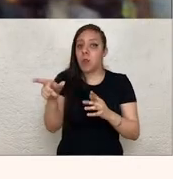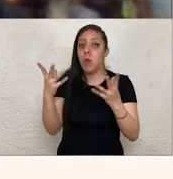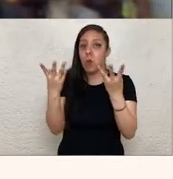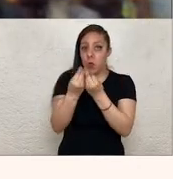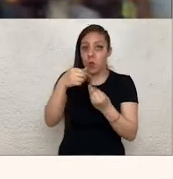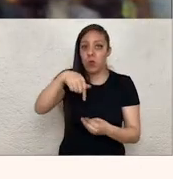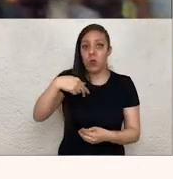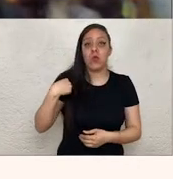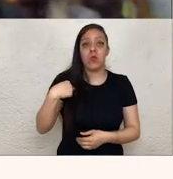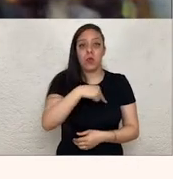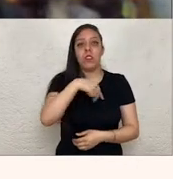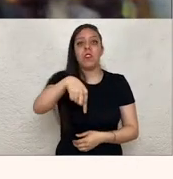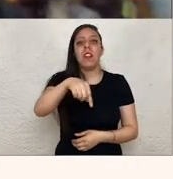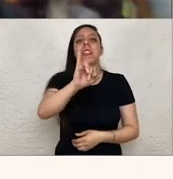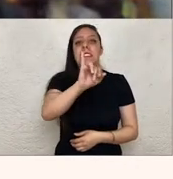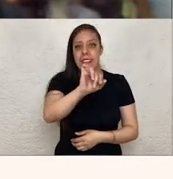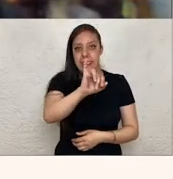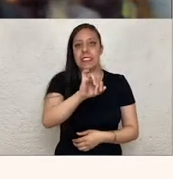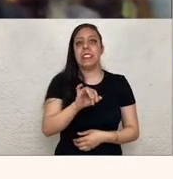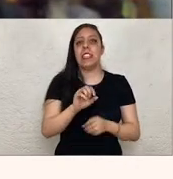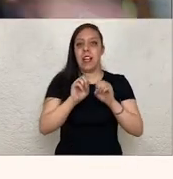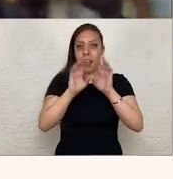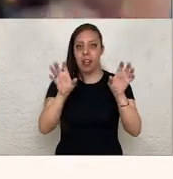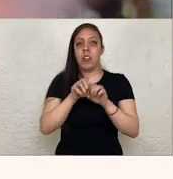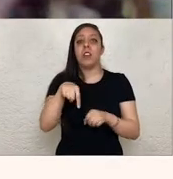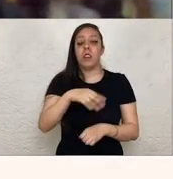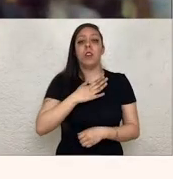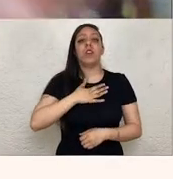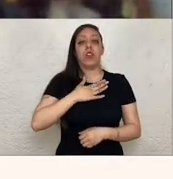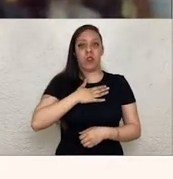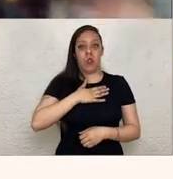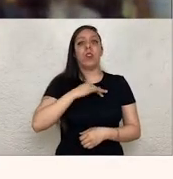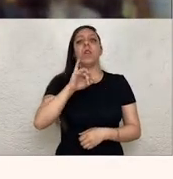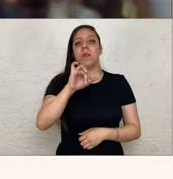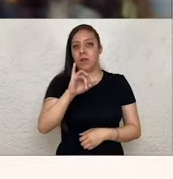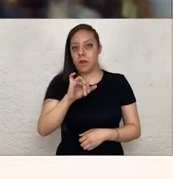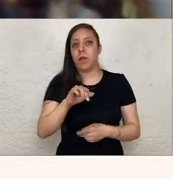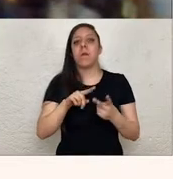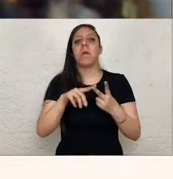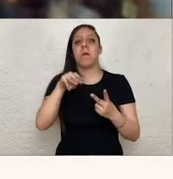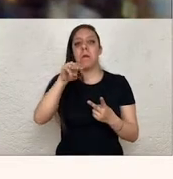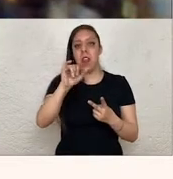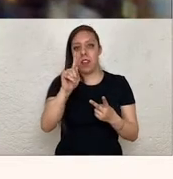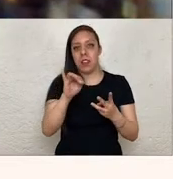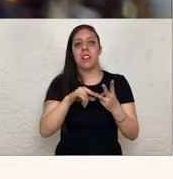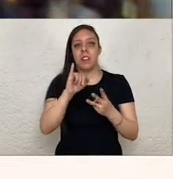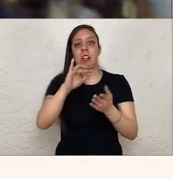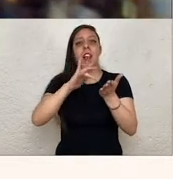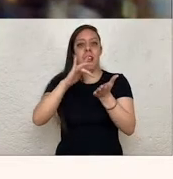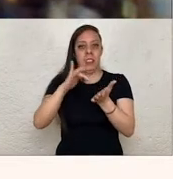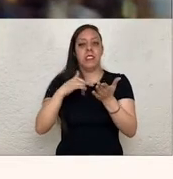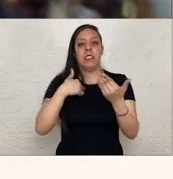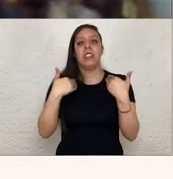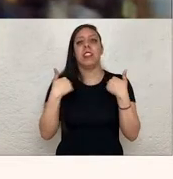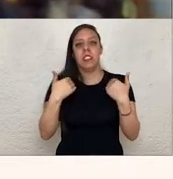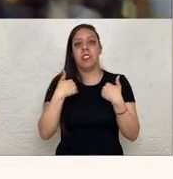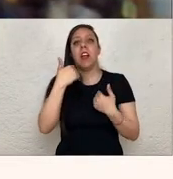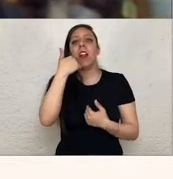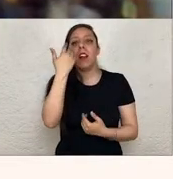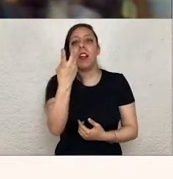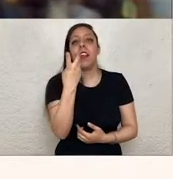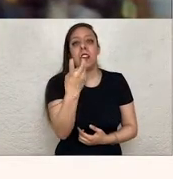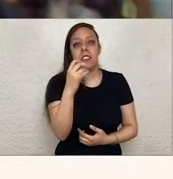aquí con nosotras, ella estaría diciendo que sí, que Mara, que sí, Verónica, y gracias por entender todo eso,